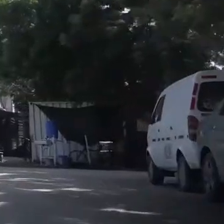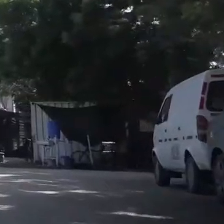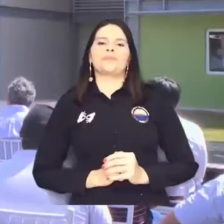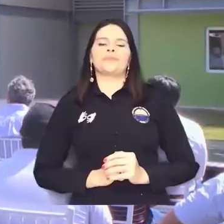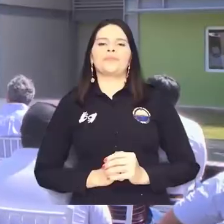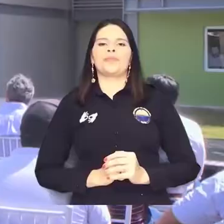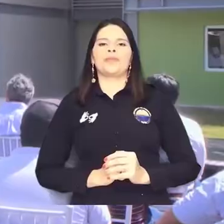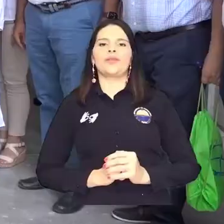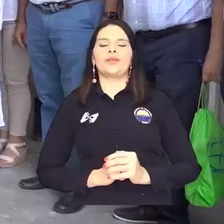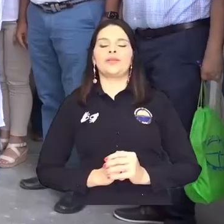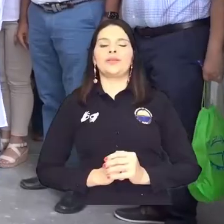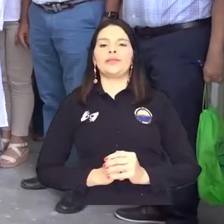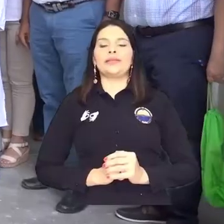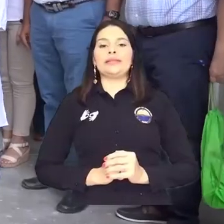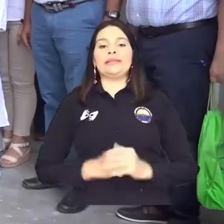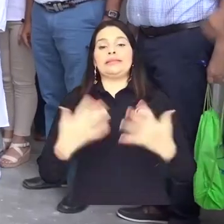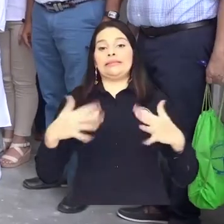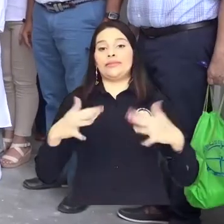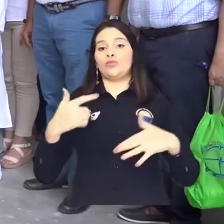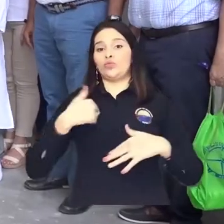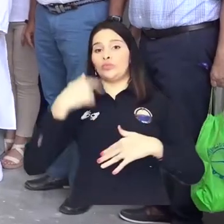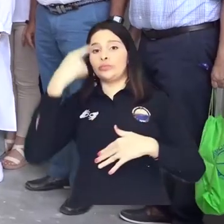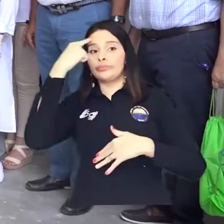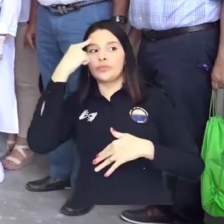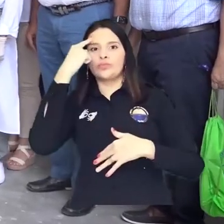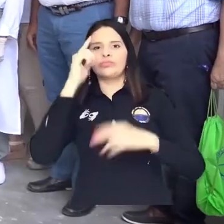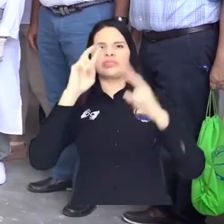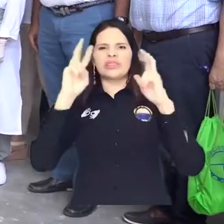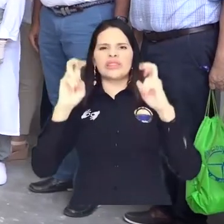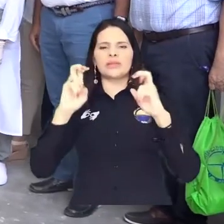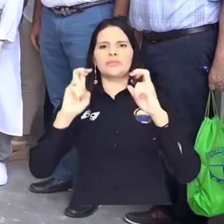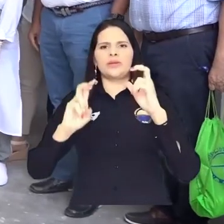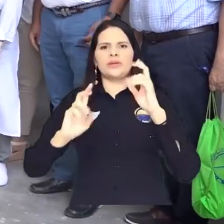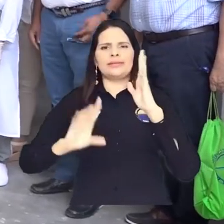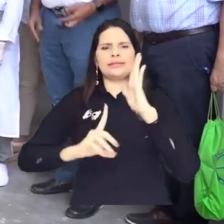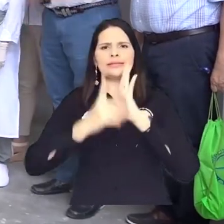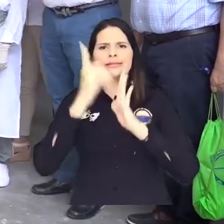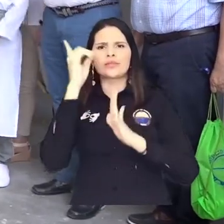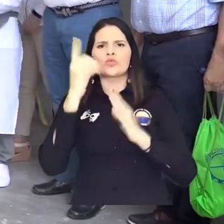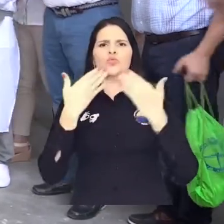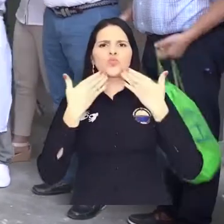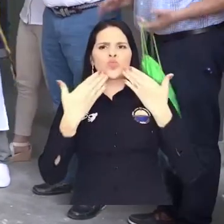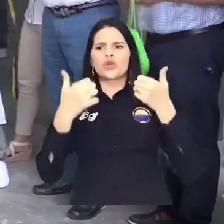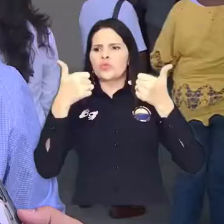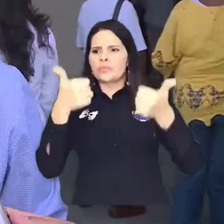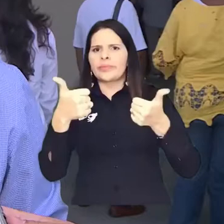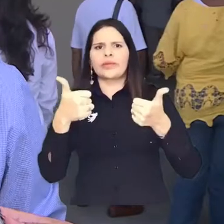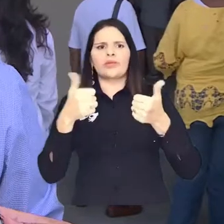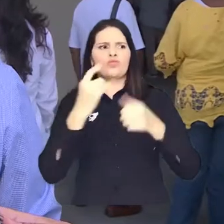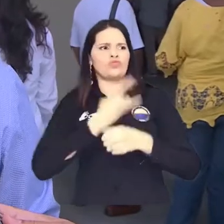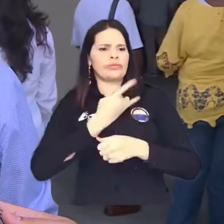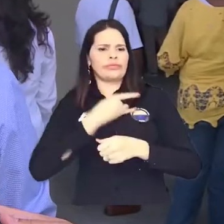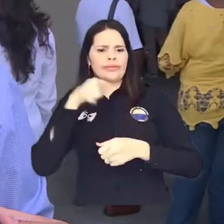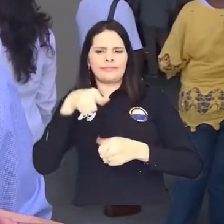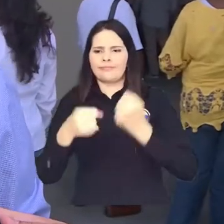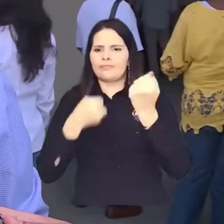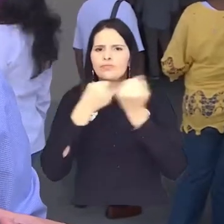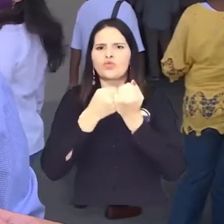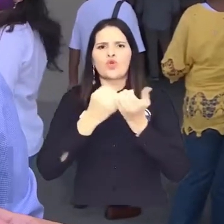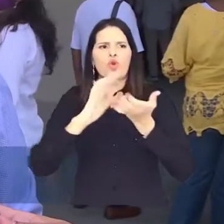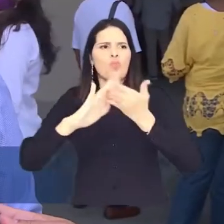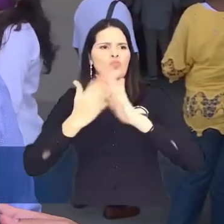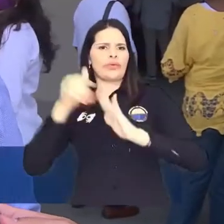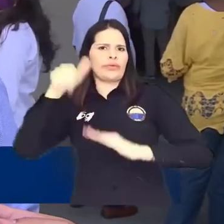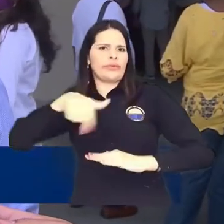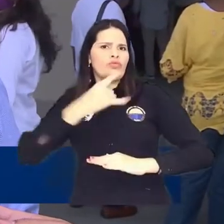o lo que sea para el desarrollo de bienestar universitario el bienestar de la comunidad estudiantil no hágale